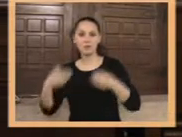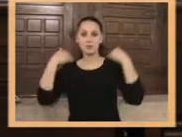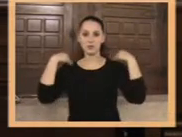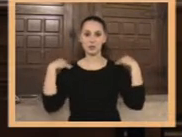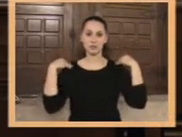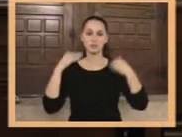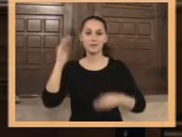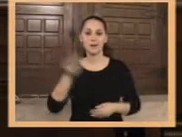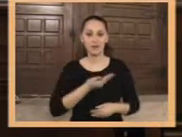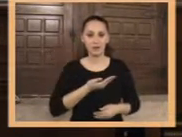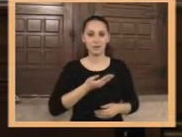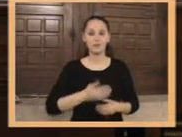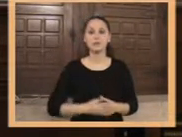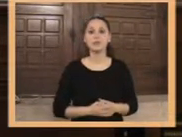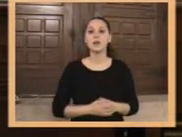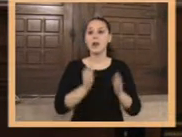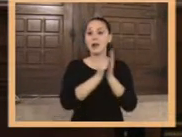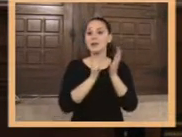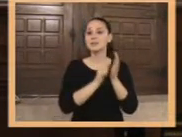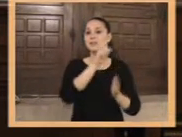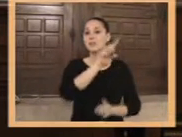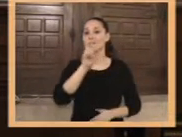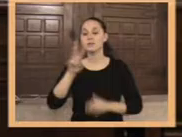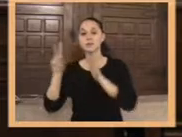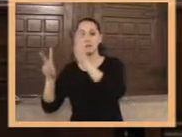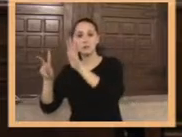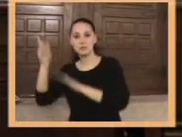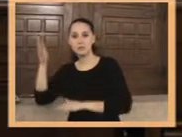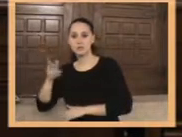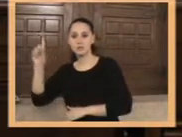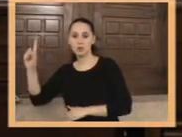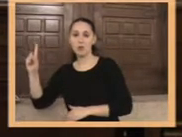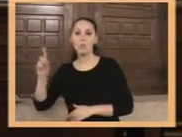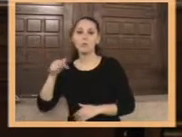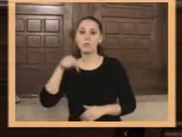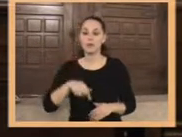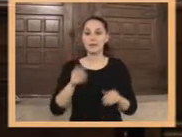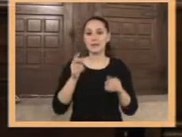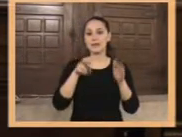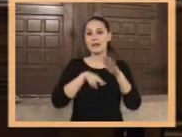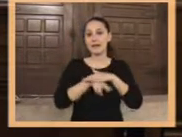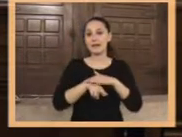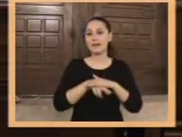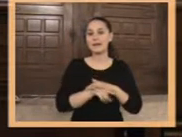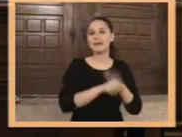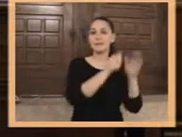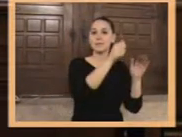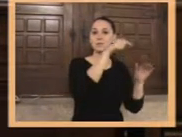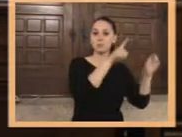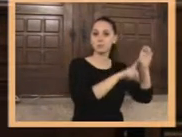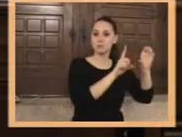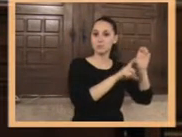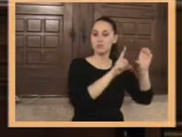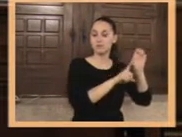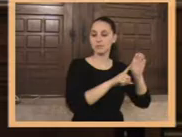su publicación. Y de acuerdo con el artículo 137.1 del Reglamento del Planeamiento de Extremadura, procederá a la publicación con indicación